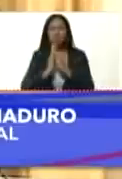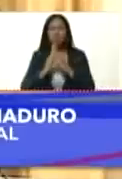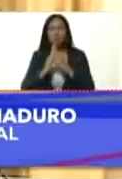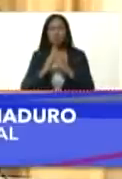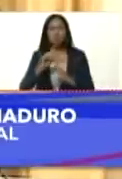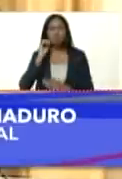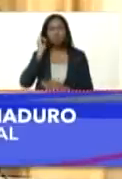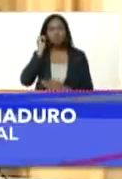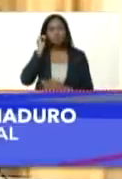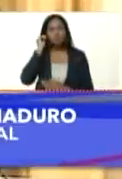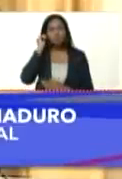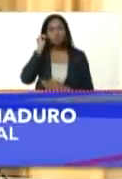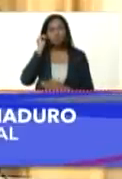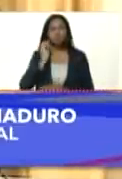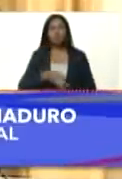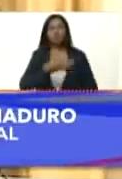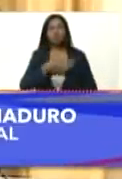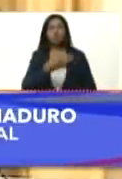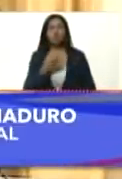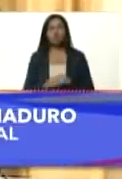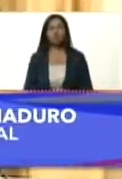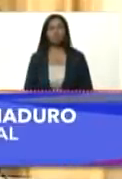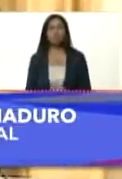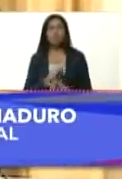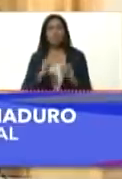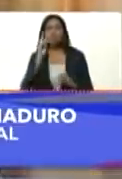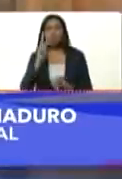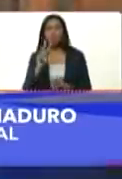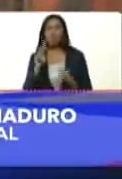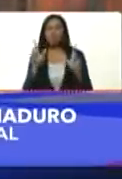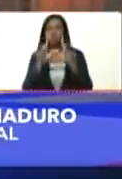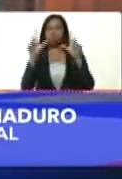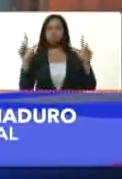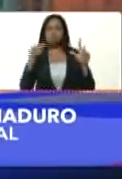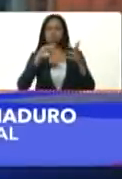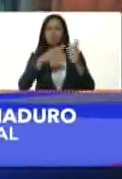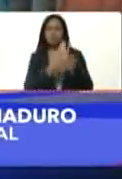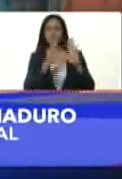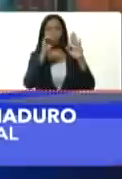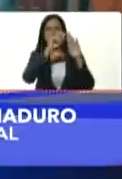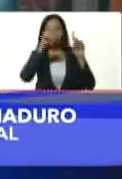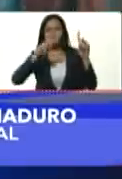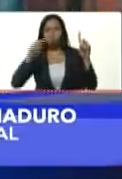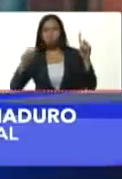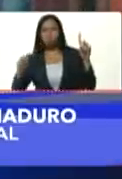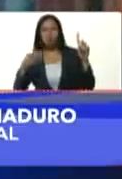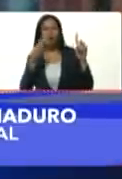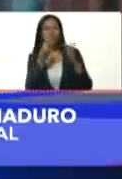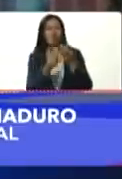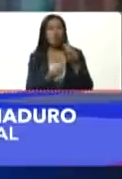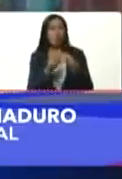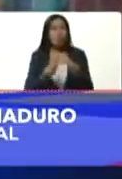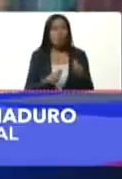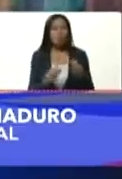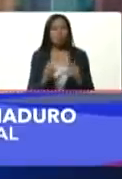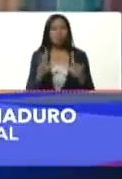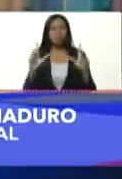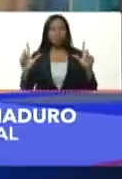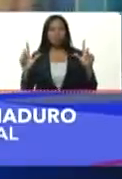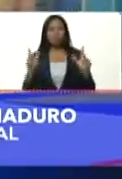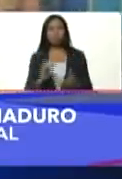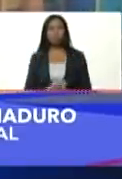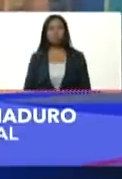social. Ya lo vamos a ver en gráfico. Vamos a verlo en gráfico.